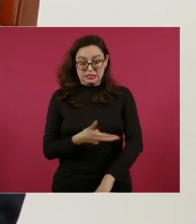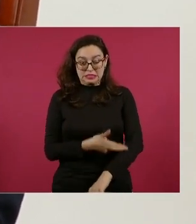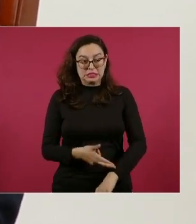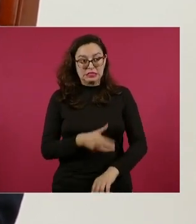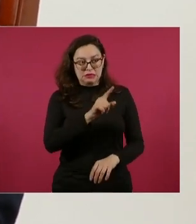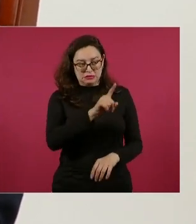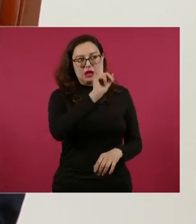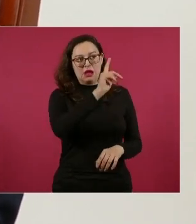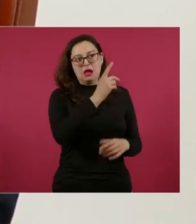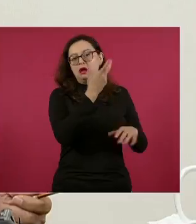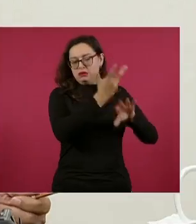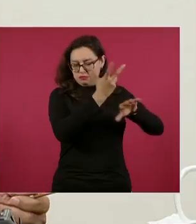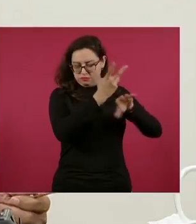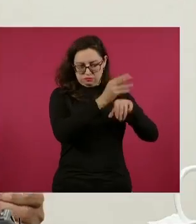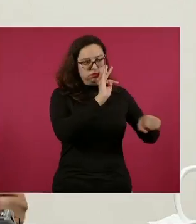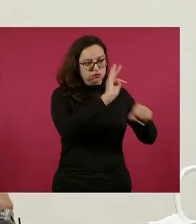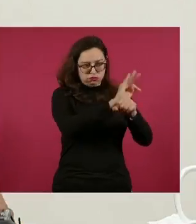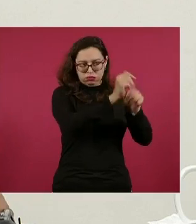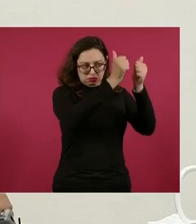legal, para